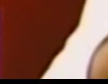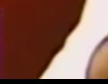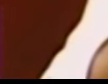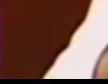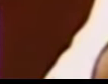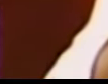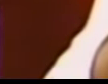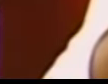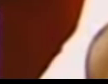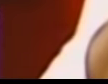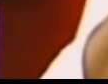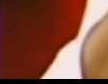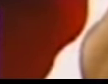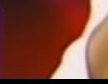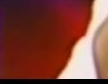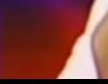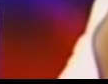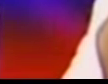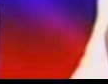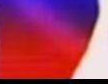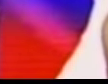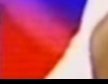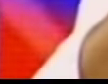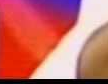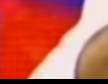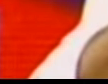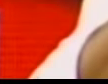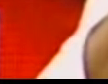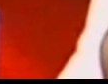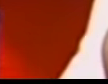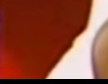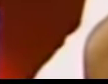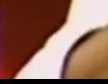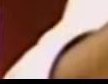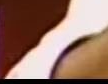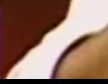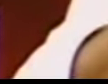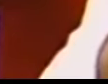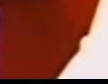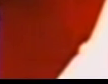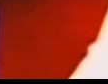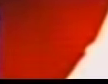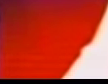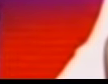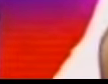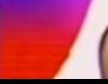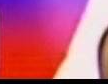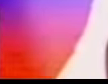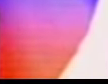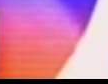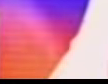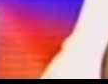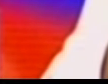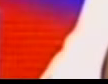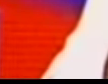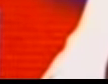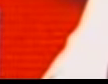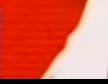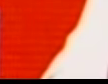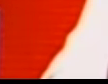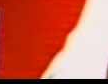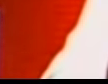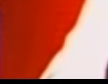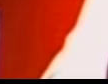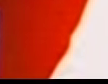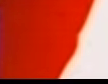en la ciudad el carro eléctrico va a ser muy conveniente. Se puede dar incentivos. Nosotros no obligamos a nadie a las cosas. La economía se puede definir también